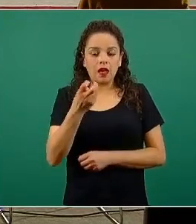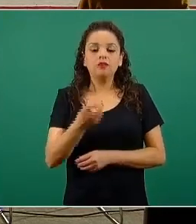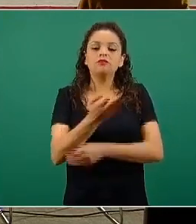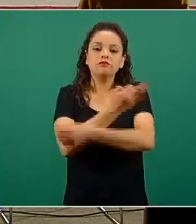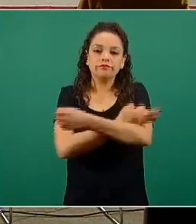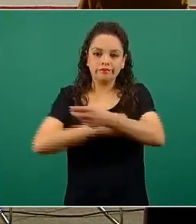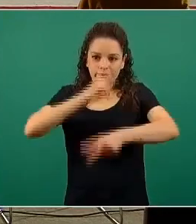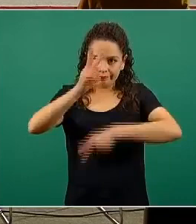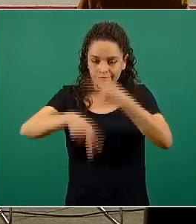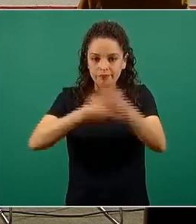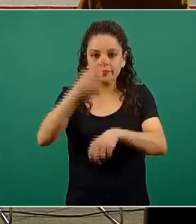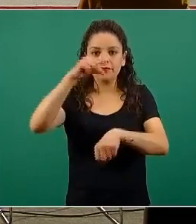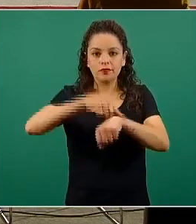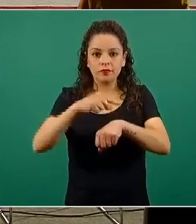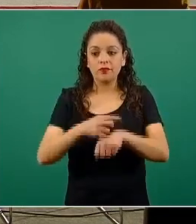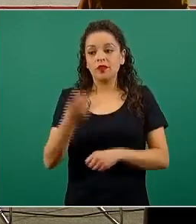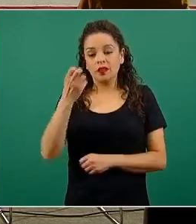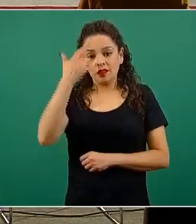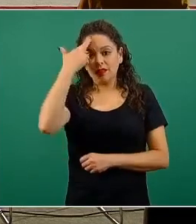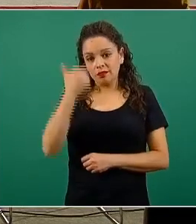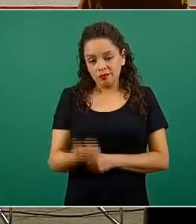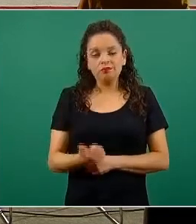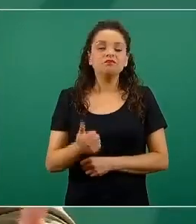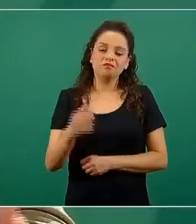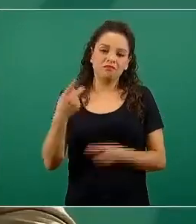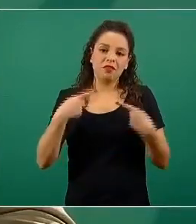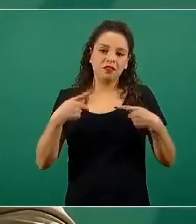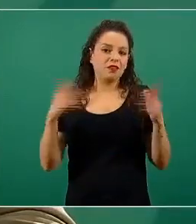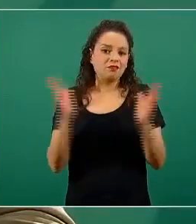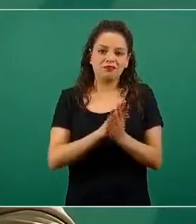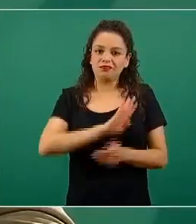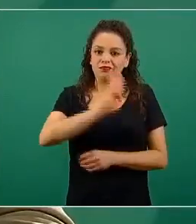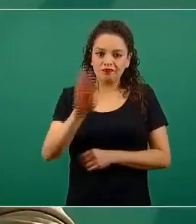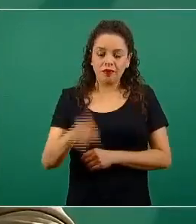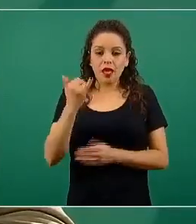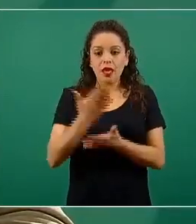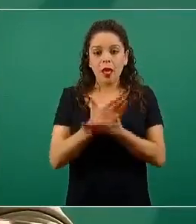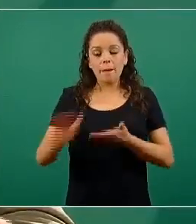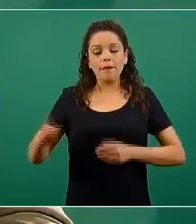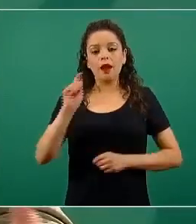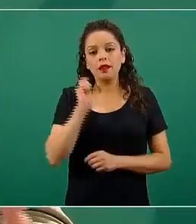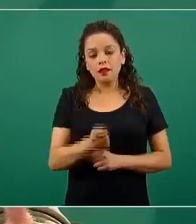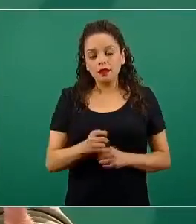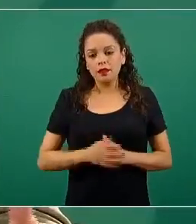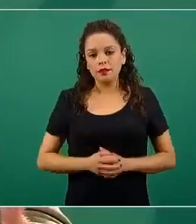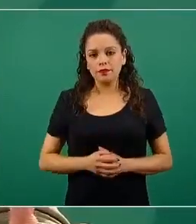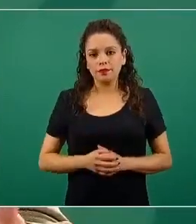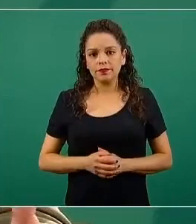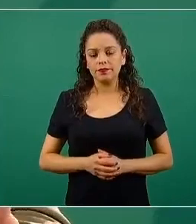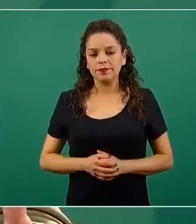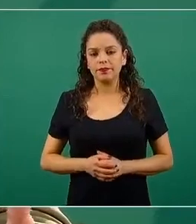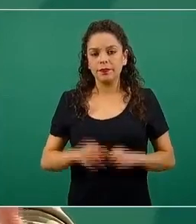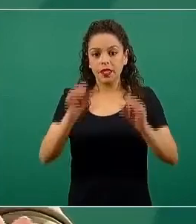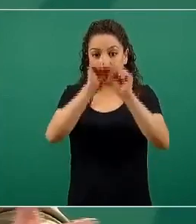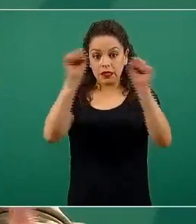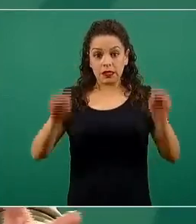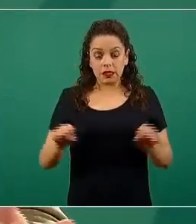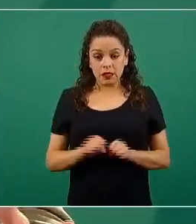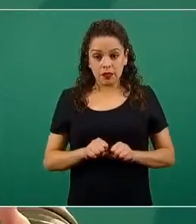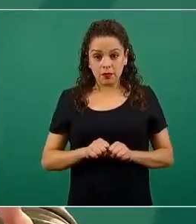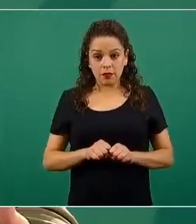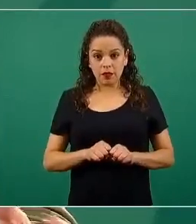de atención también contribuyen en la mortalidad, además de la posibilidad de que los sistemas